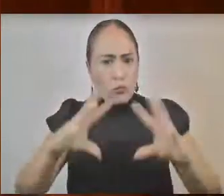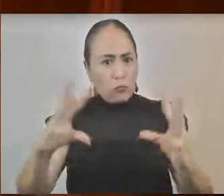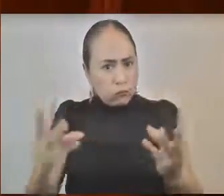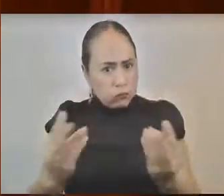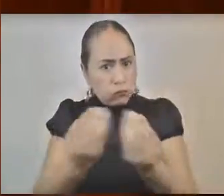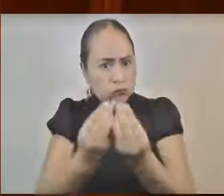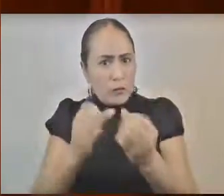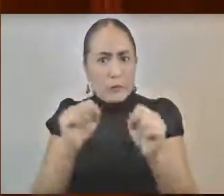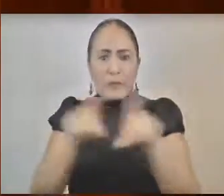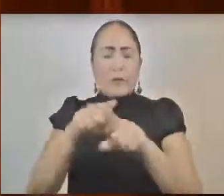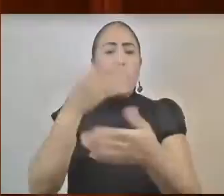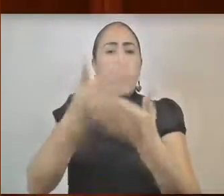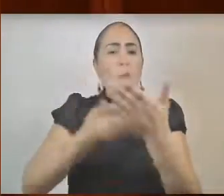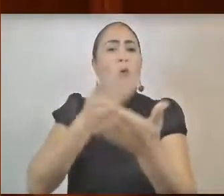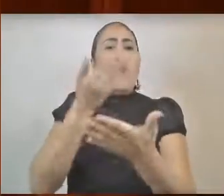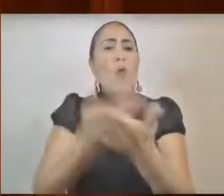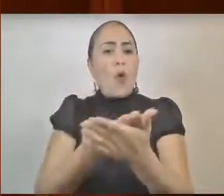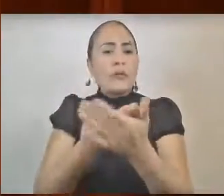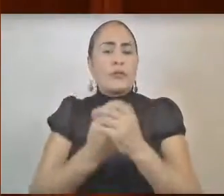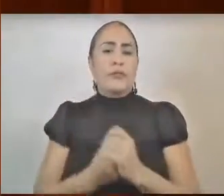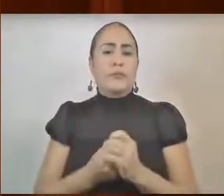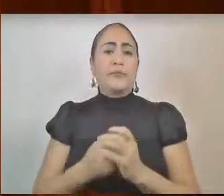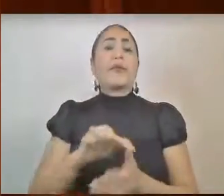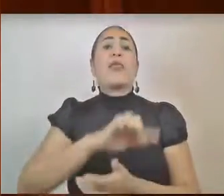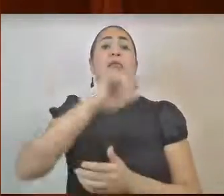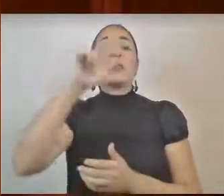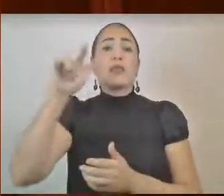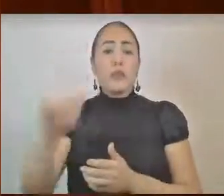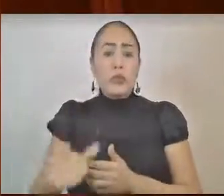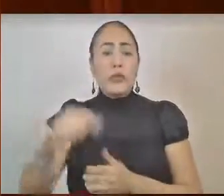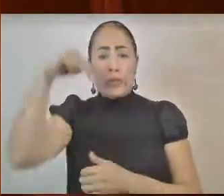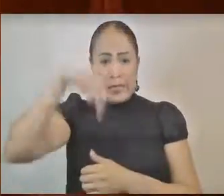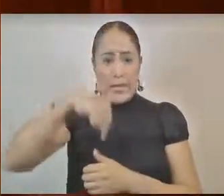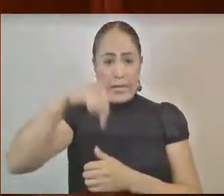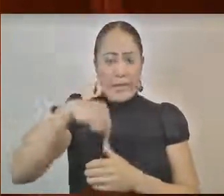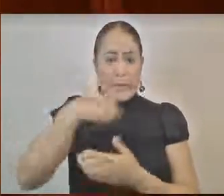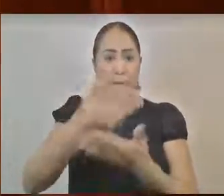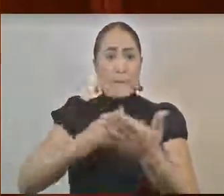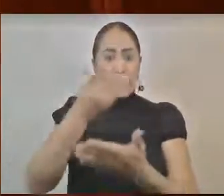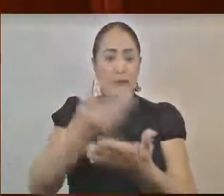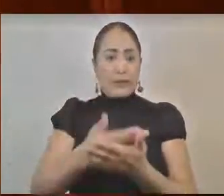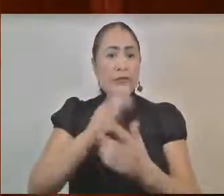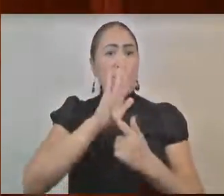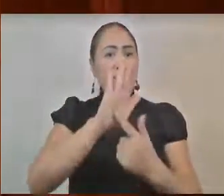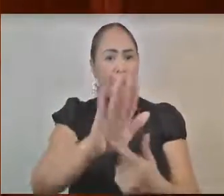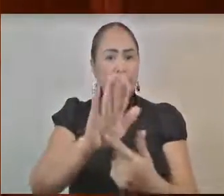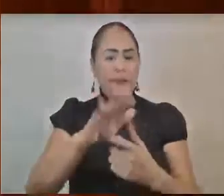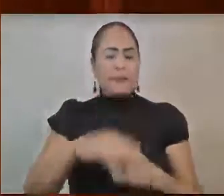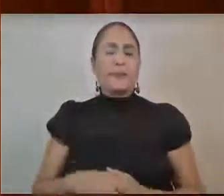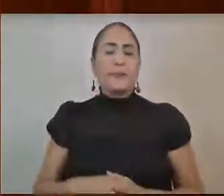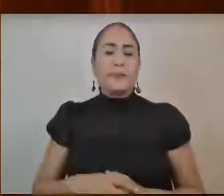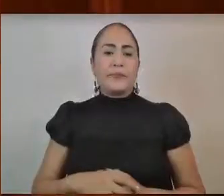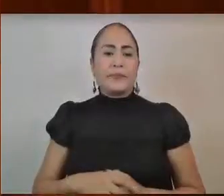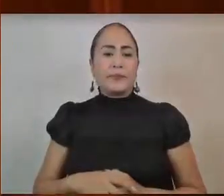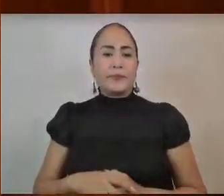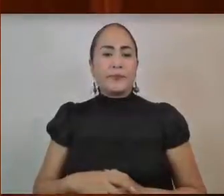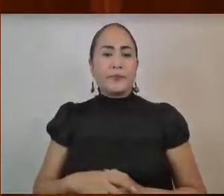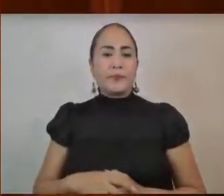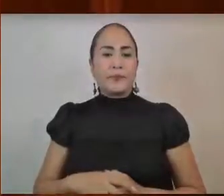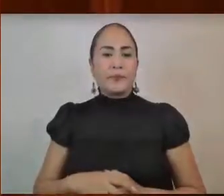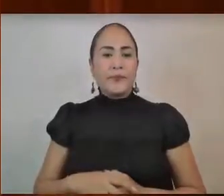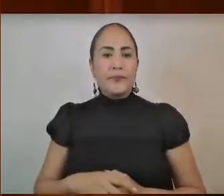la propuesta, que en su oportunidad será presentada a la legislatura en pleno.